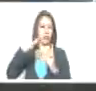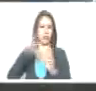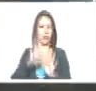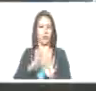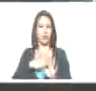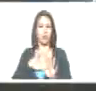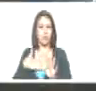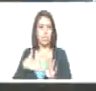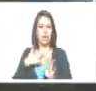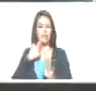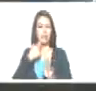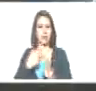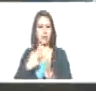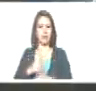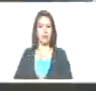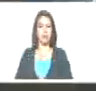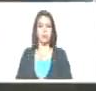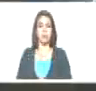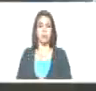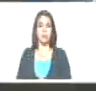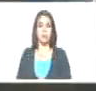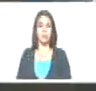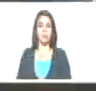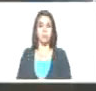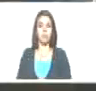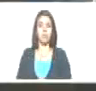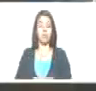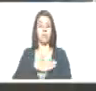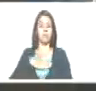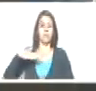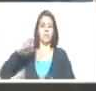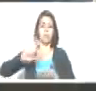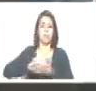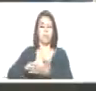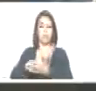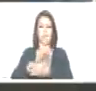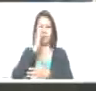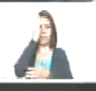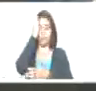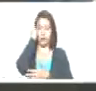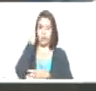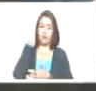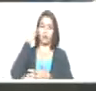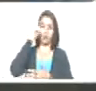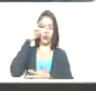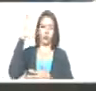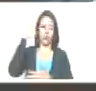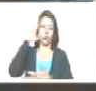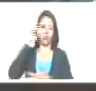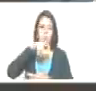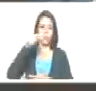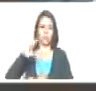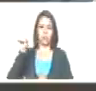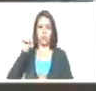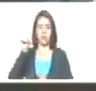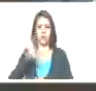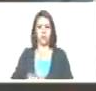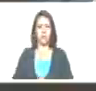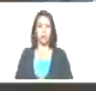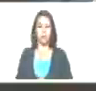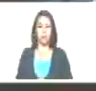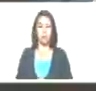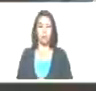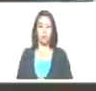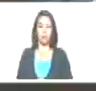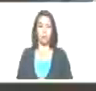atrevan a intentar acabar con los sueños de los venezolanos y de las venezolanas. Y en